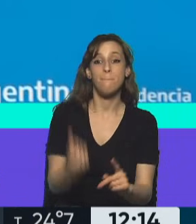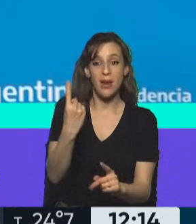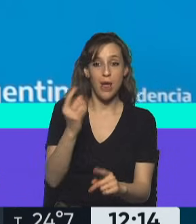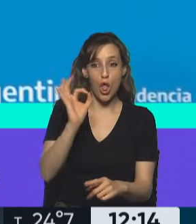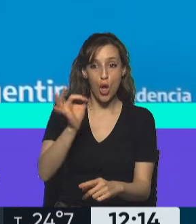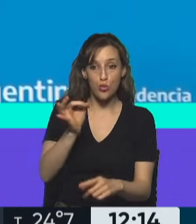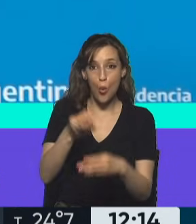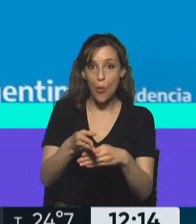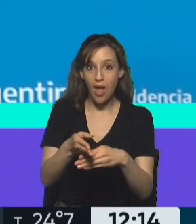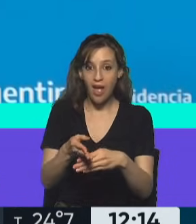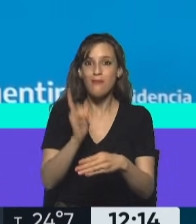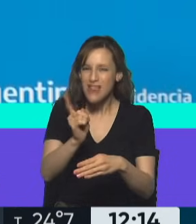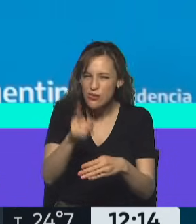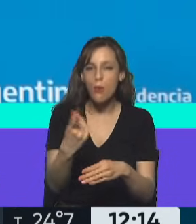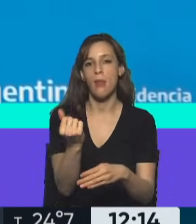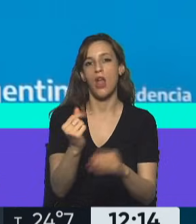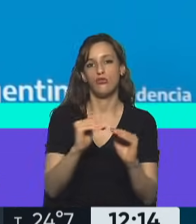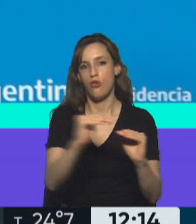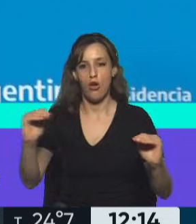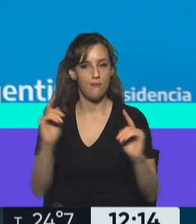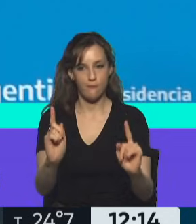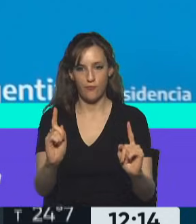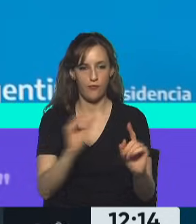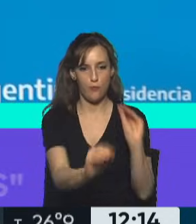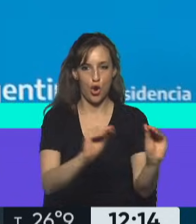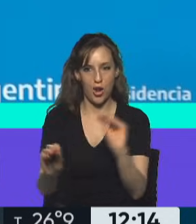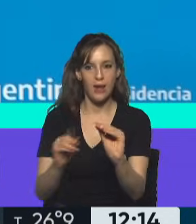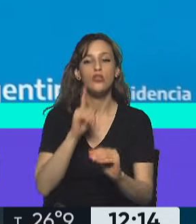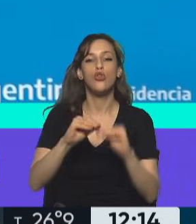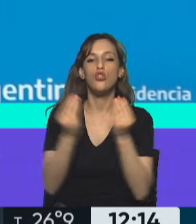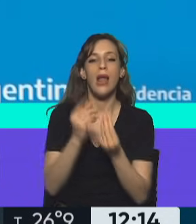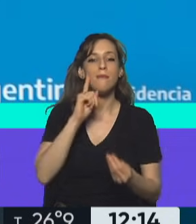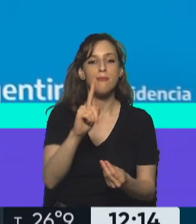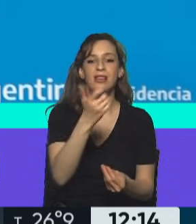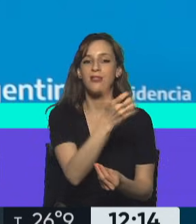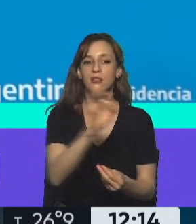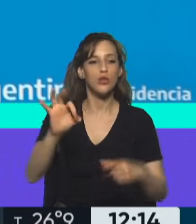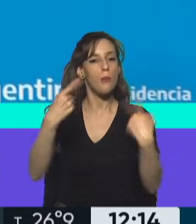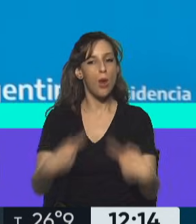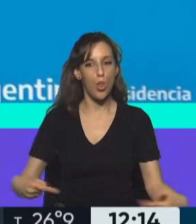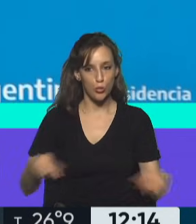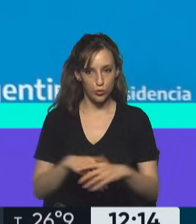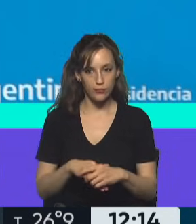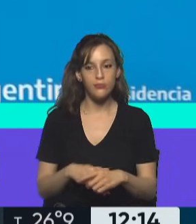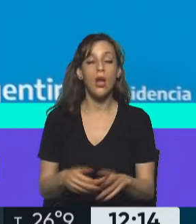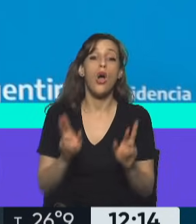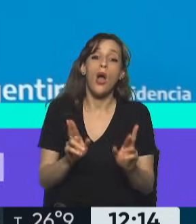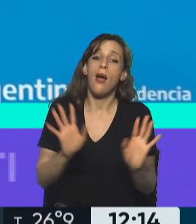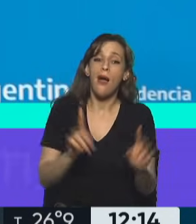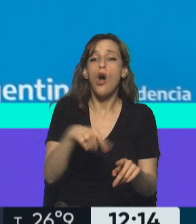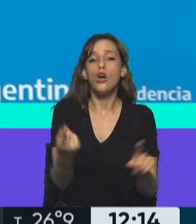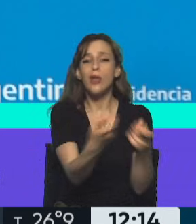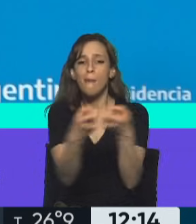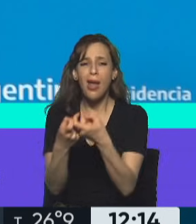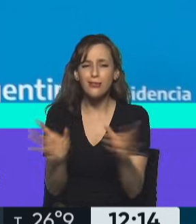sumarle productos a lo que era precios cuidados, estamos en alrededor de 1.600 productos, esperamos que el resto de las empresas, que es un grupo muy